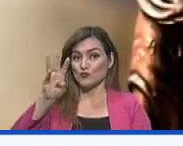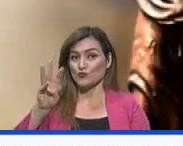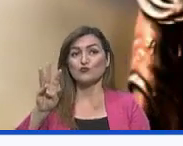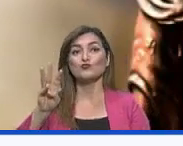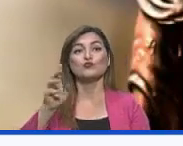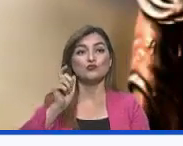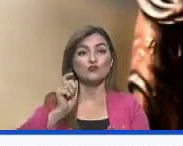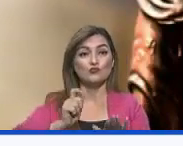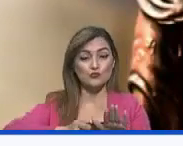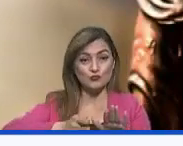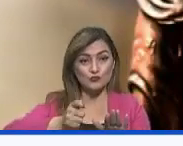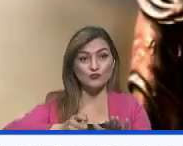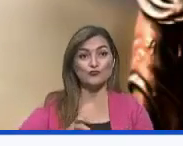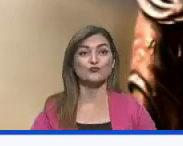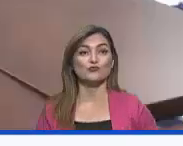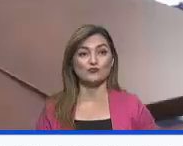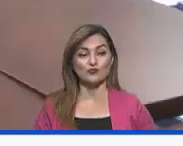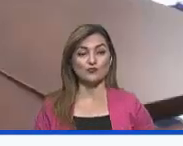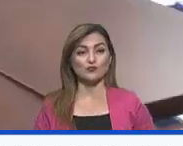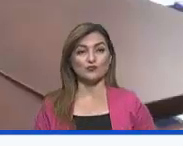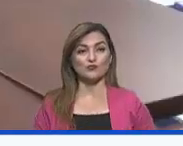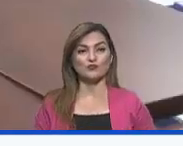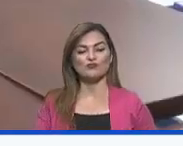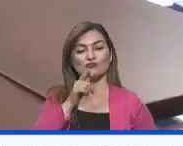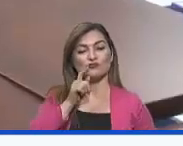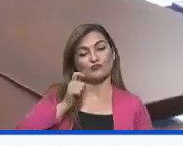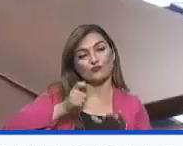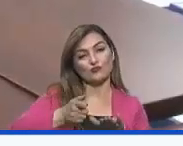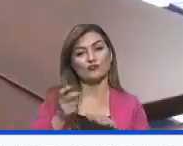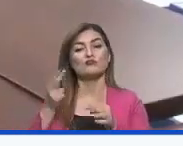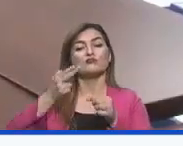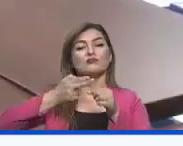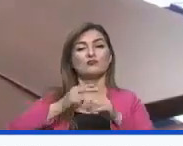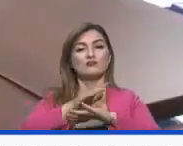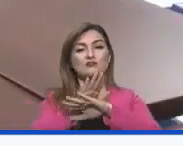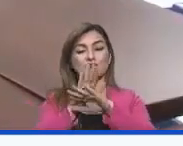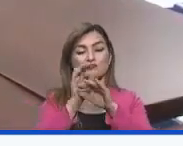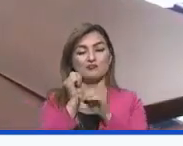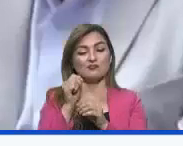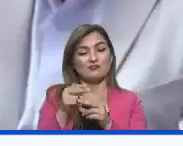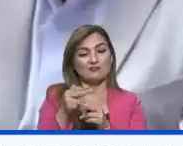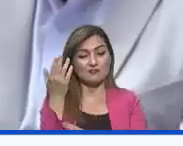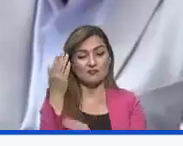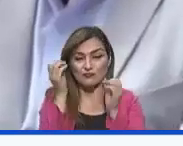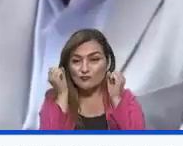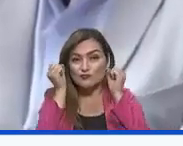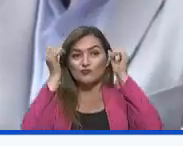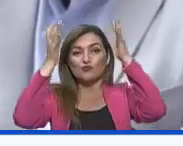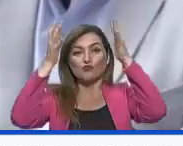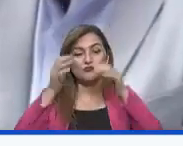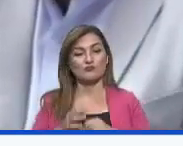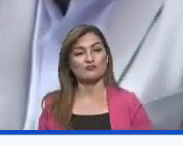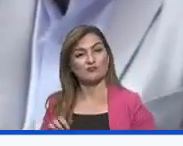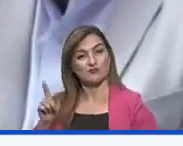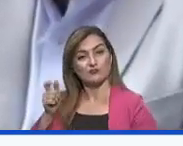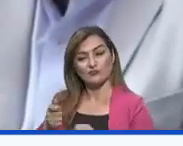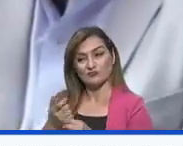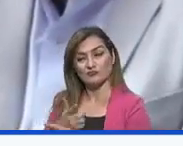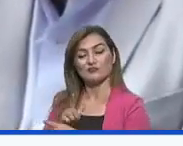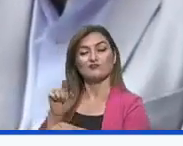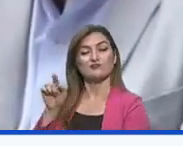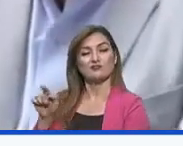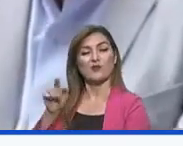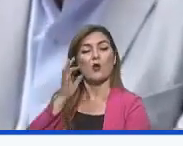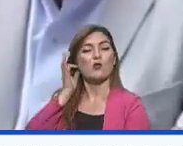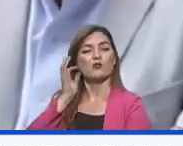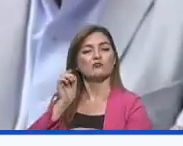servidores judiciales. En esta cifra están los jueces que actuaron en el caso Yunda, el juez que le concedió medidas cautelares y la jueza